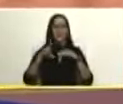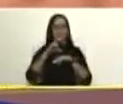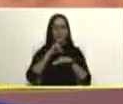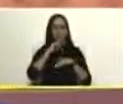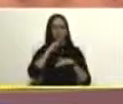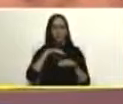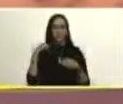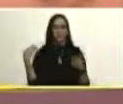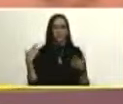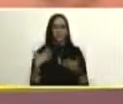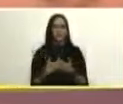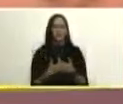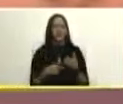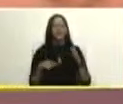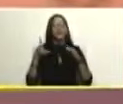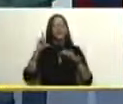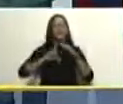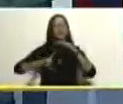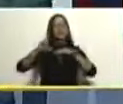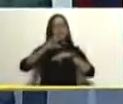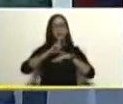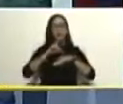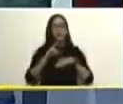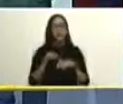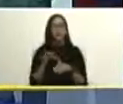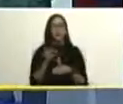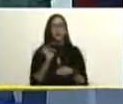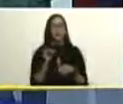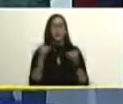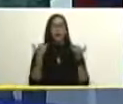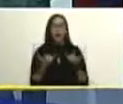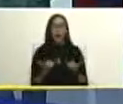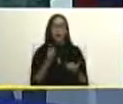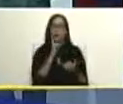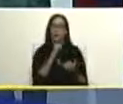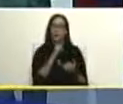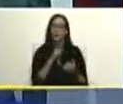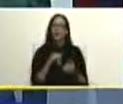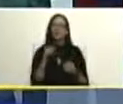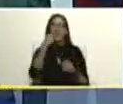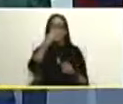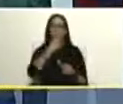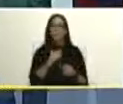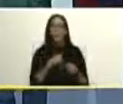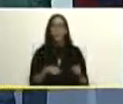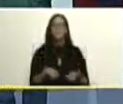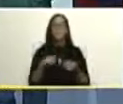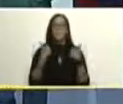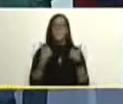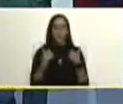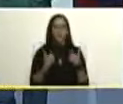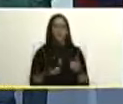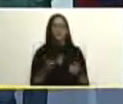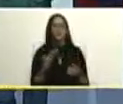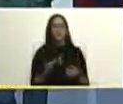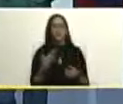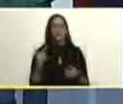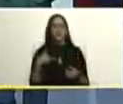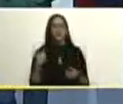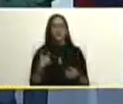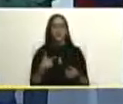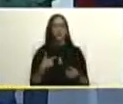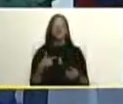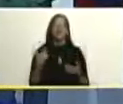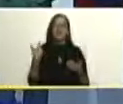ha sido el liceo de Ejido y ahora lleva el nombre del hombre más influyente que tuvo y que